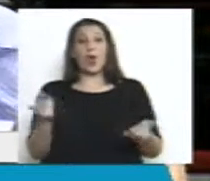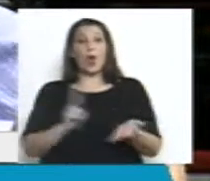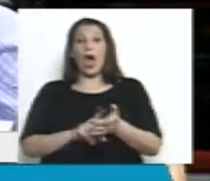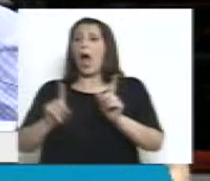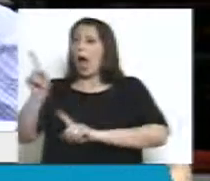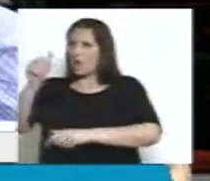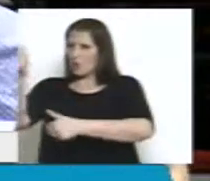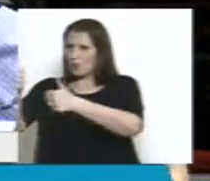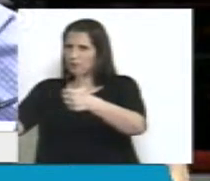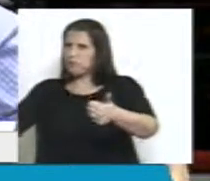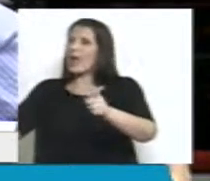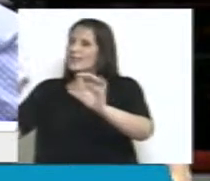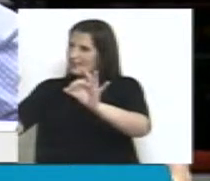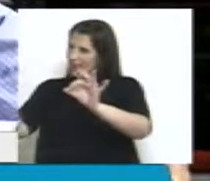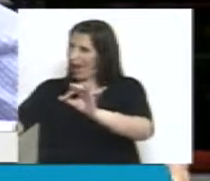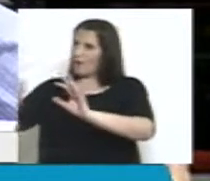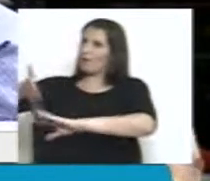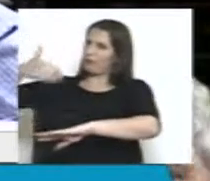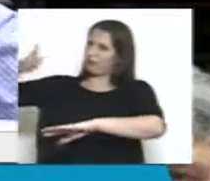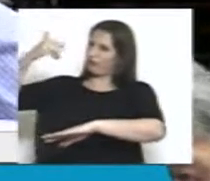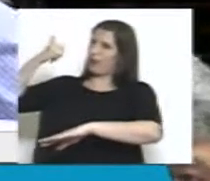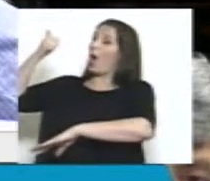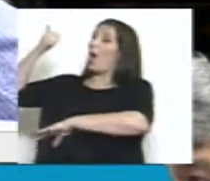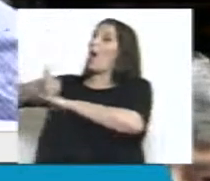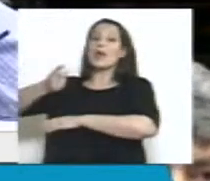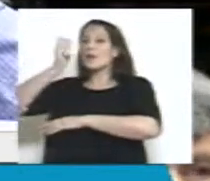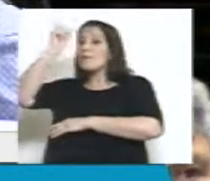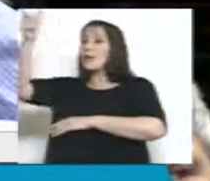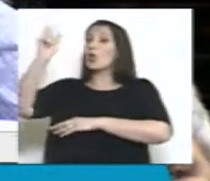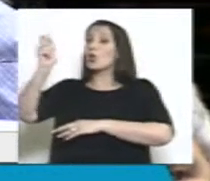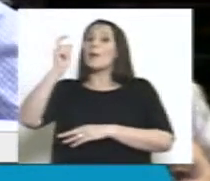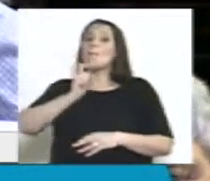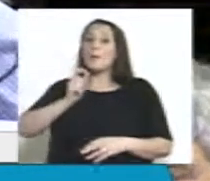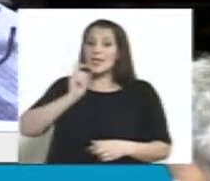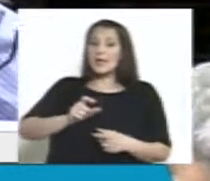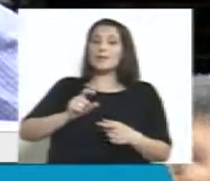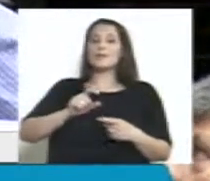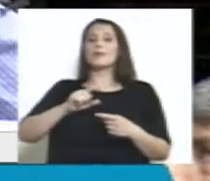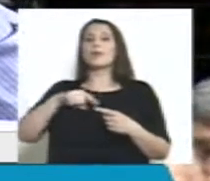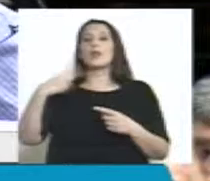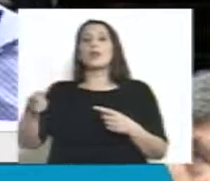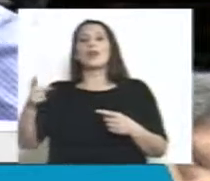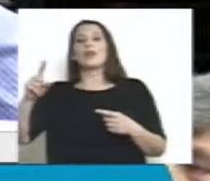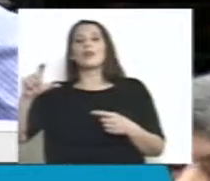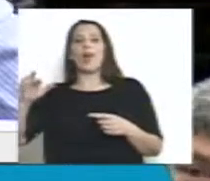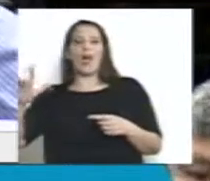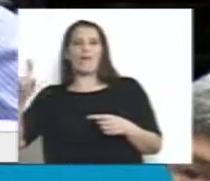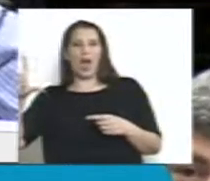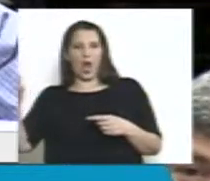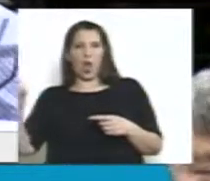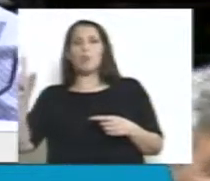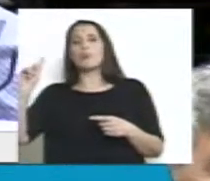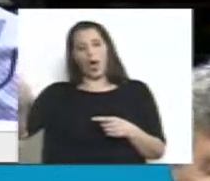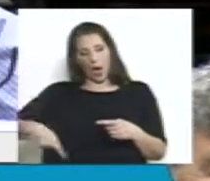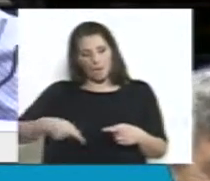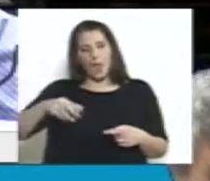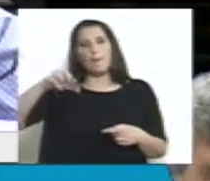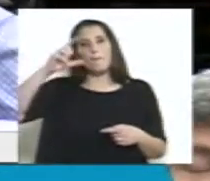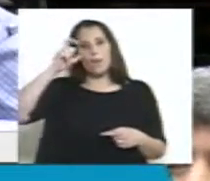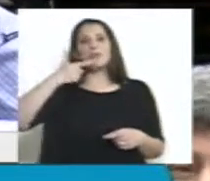presentes estaban cuando se inventó. La inventó Carlos Menem y Domingo Cavallo. Y la estamos con Pessoa también, tiene razón